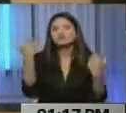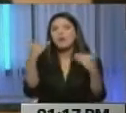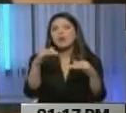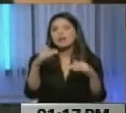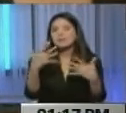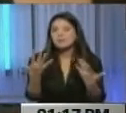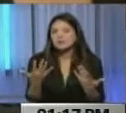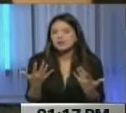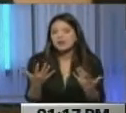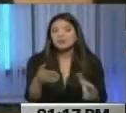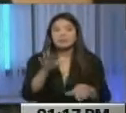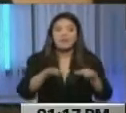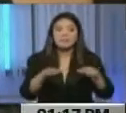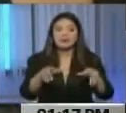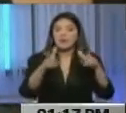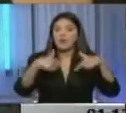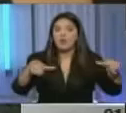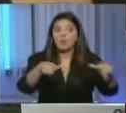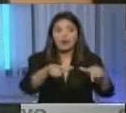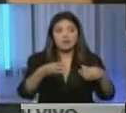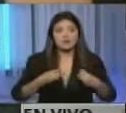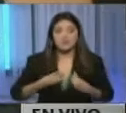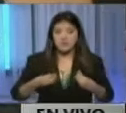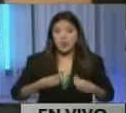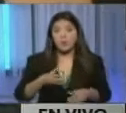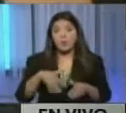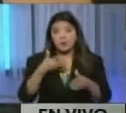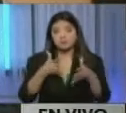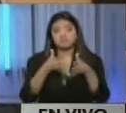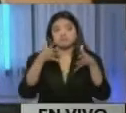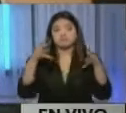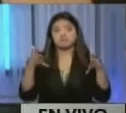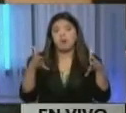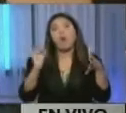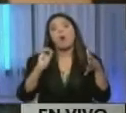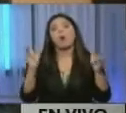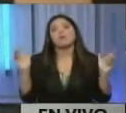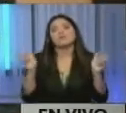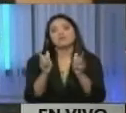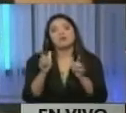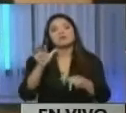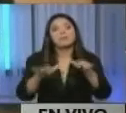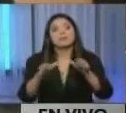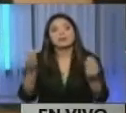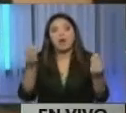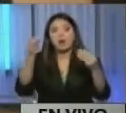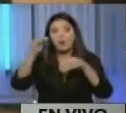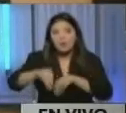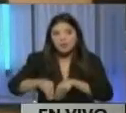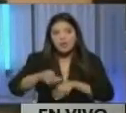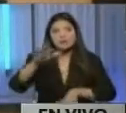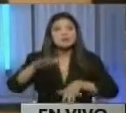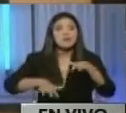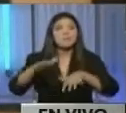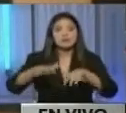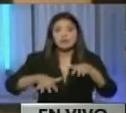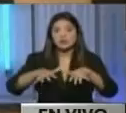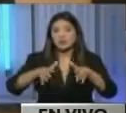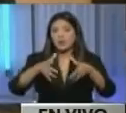los de la vereda donde se ubican, pudiendo ser ampliados o reducidos por mutuo acuerdo, dependiendo del tamaño de la